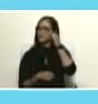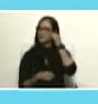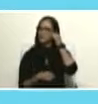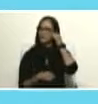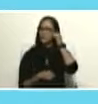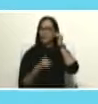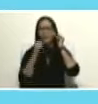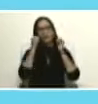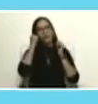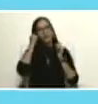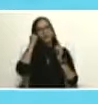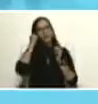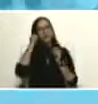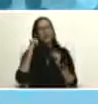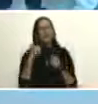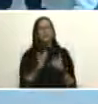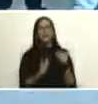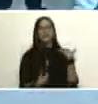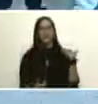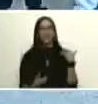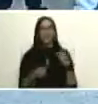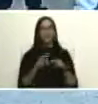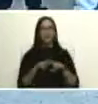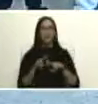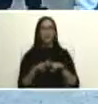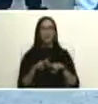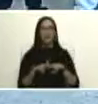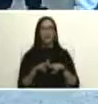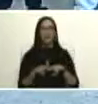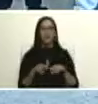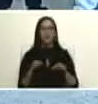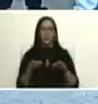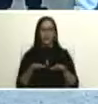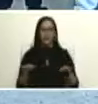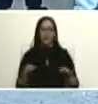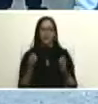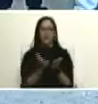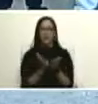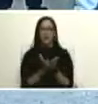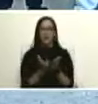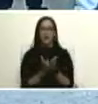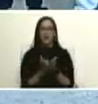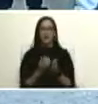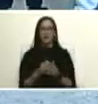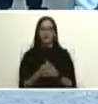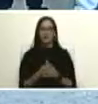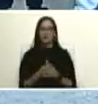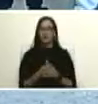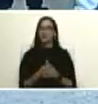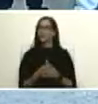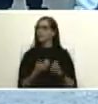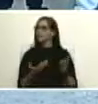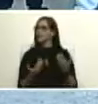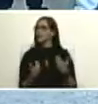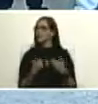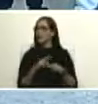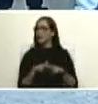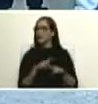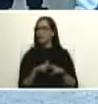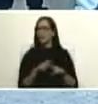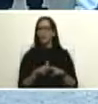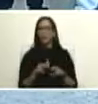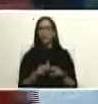Presidente, estos son los más pequeñitos de la institución. Acompáñanos por aquí, tráiganse a los niños. Aquí en